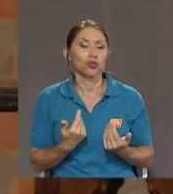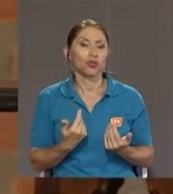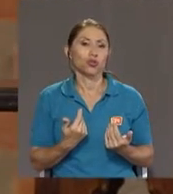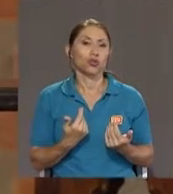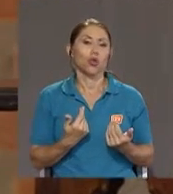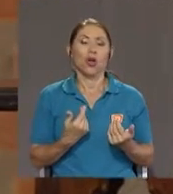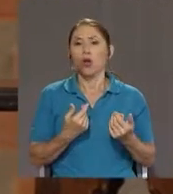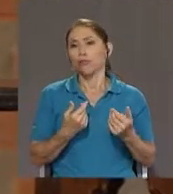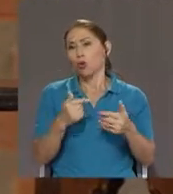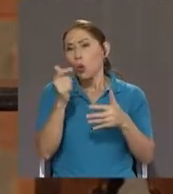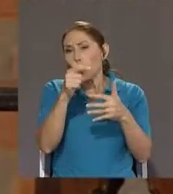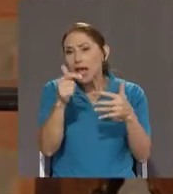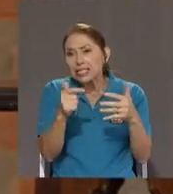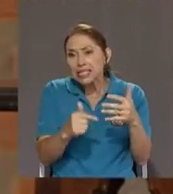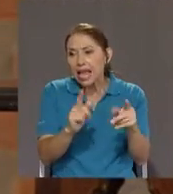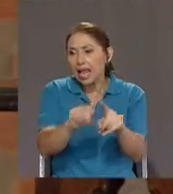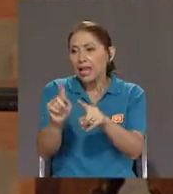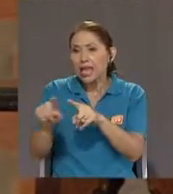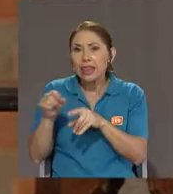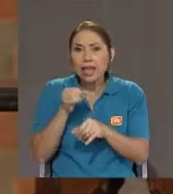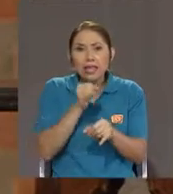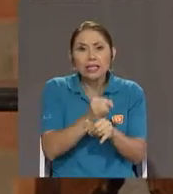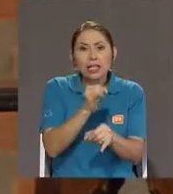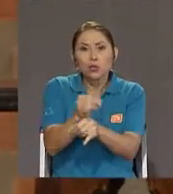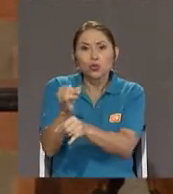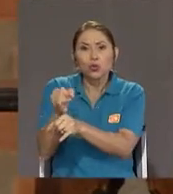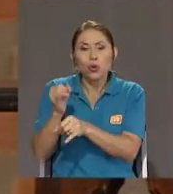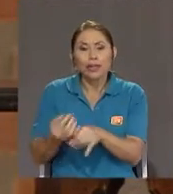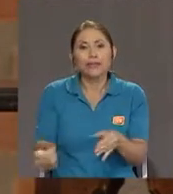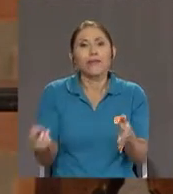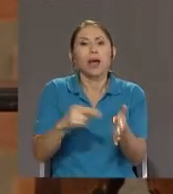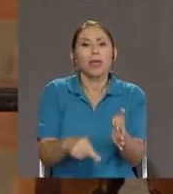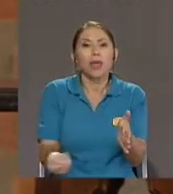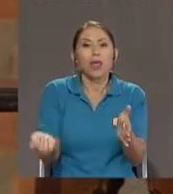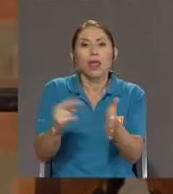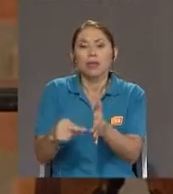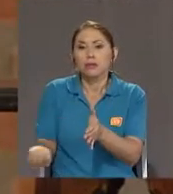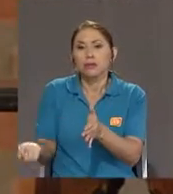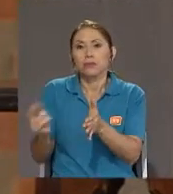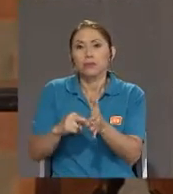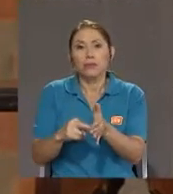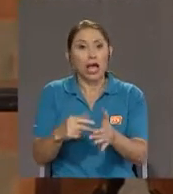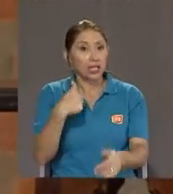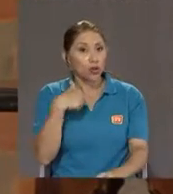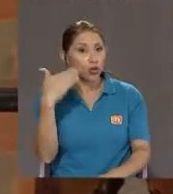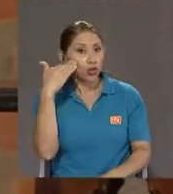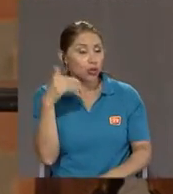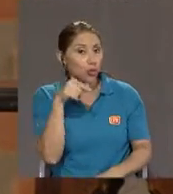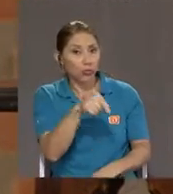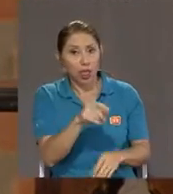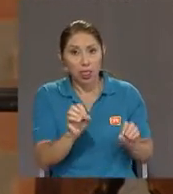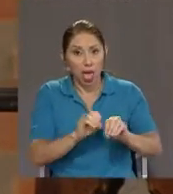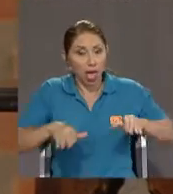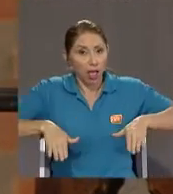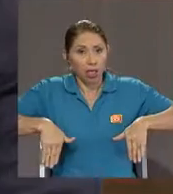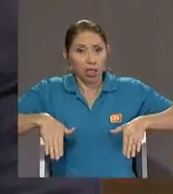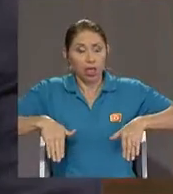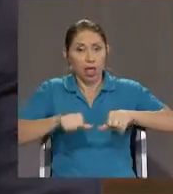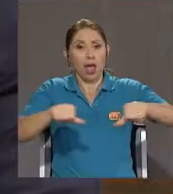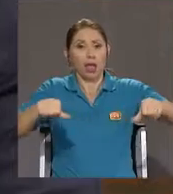Tenemos una serie de instituciones repetidas, hasta donde yo sé usted no estuvo en el sector vivienda, yo